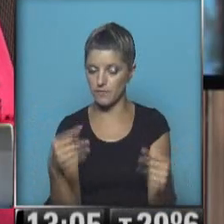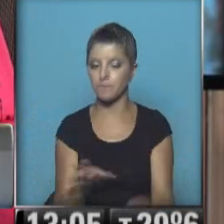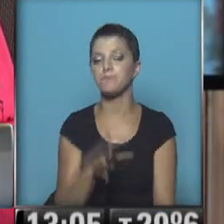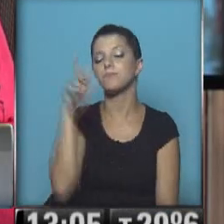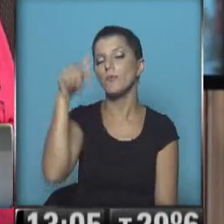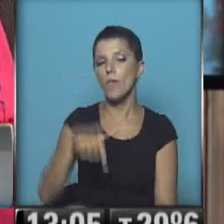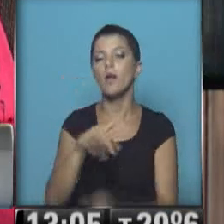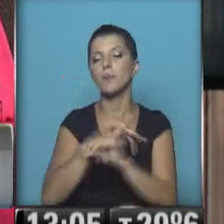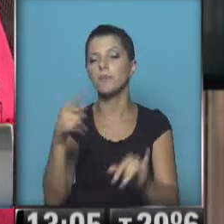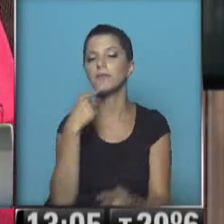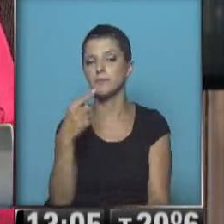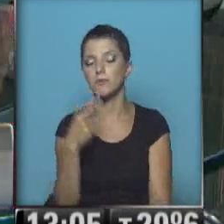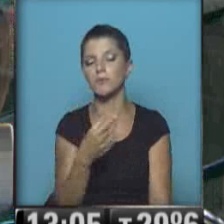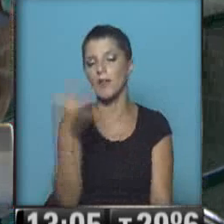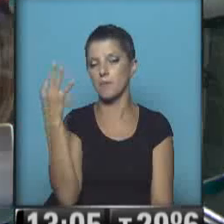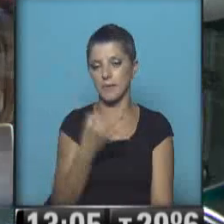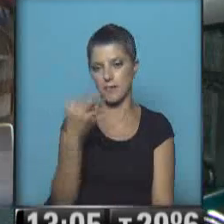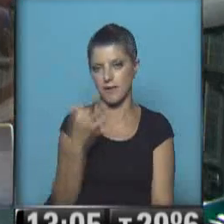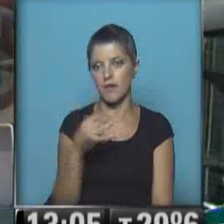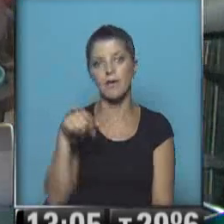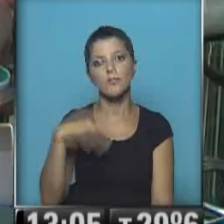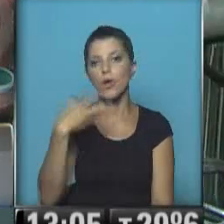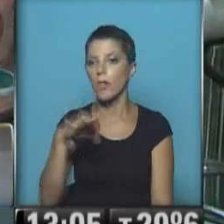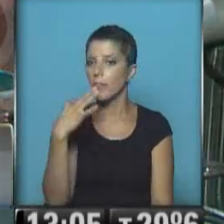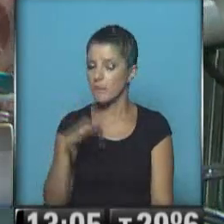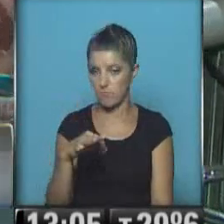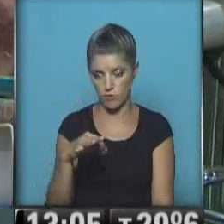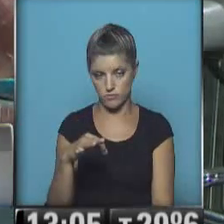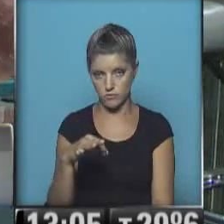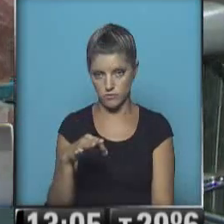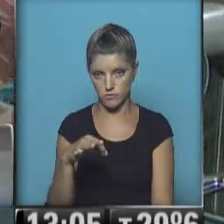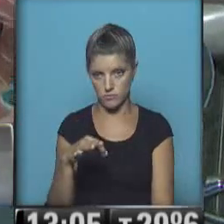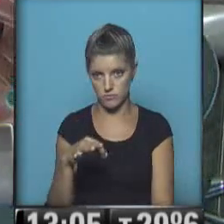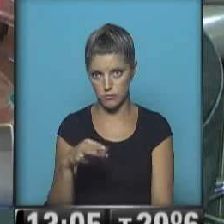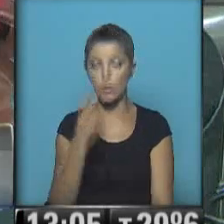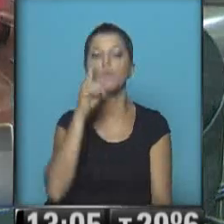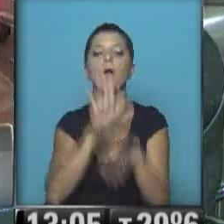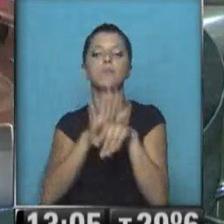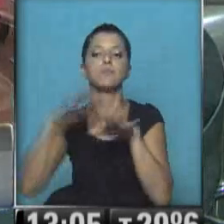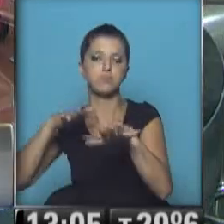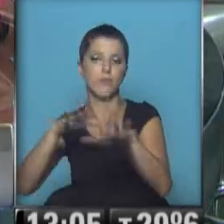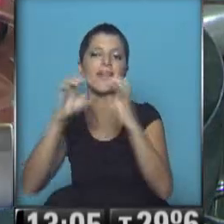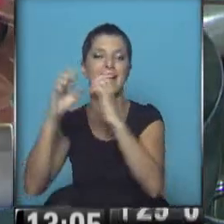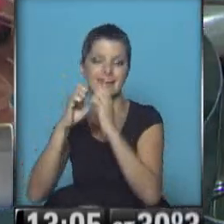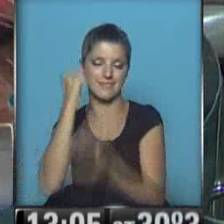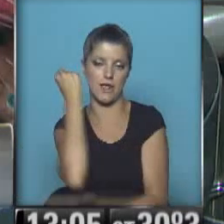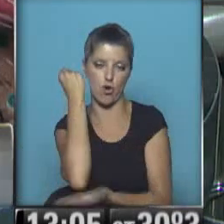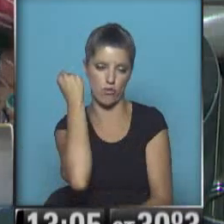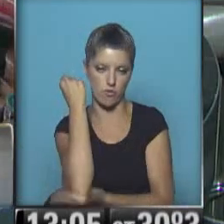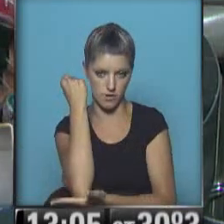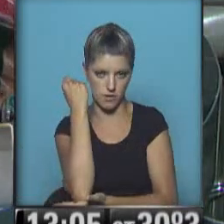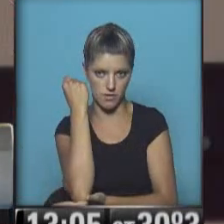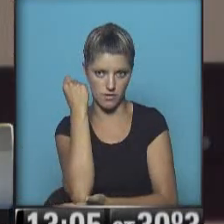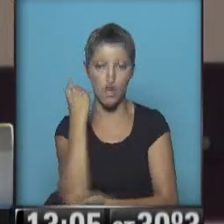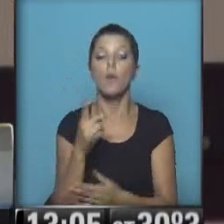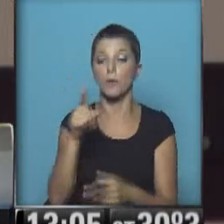normalmente, la verdad es que esto hay que verlo como una manifestación de la crisis económica, ¿no? Cuando en realidad